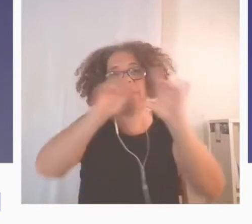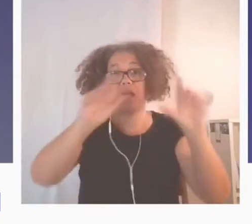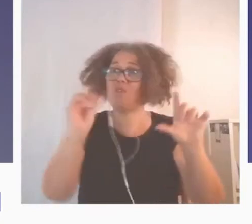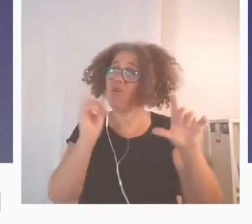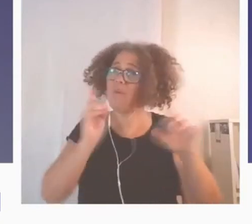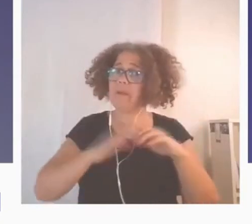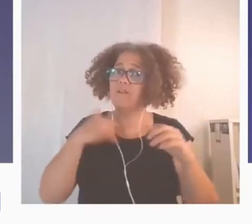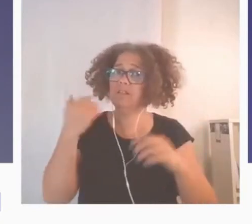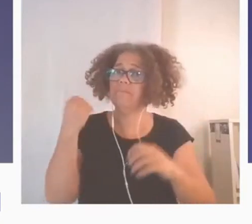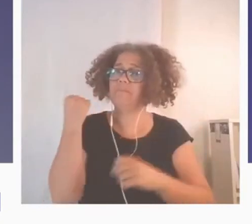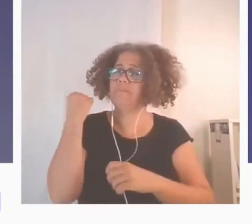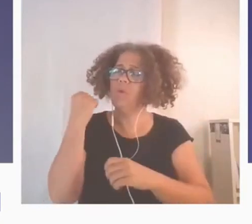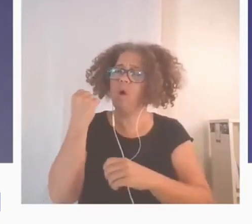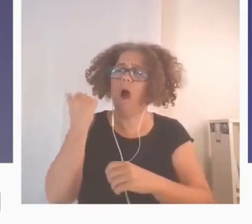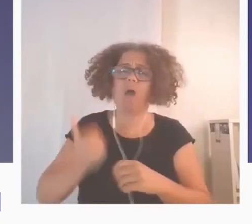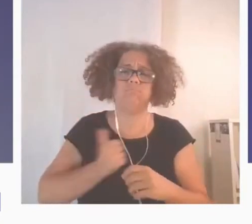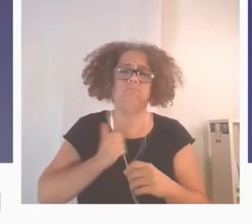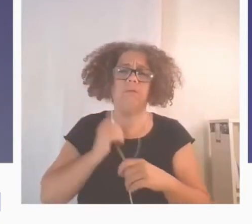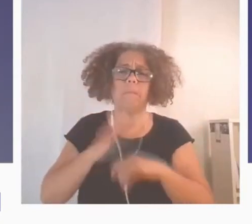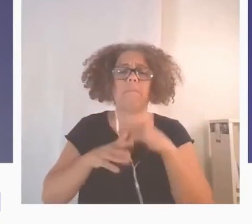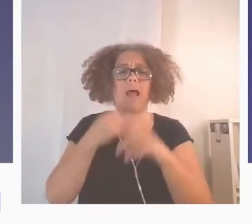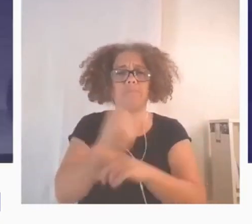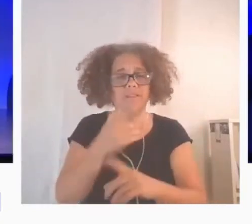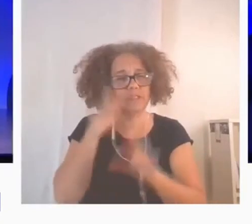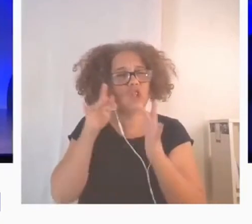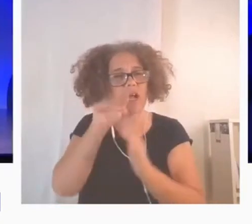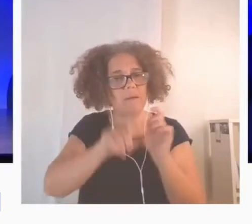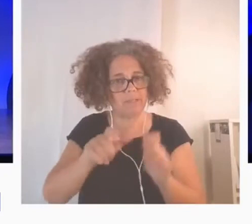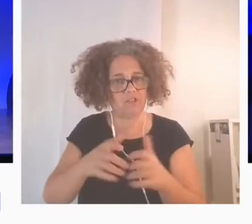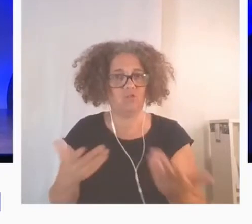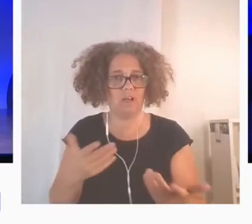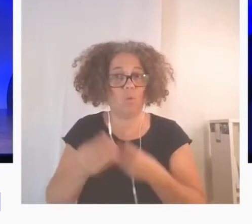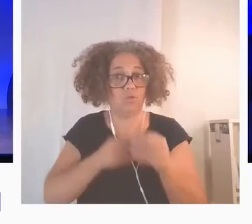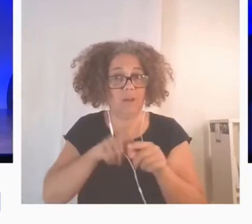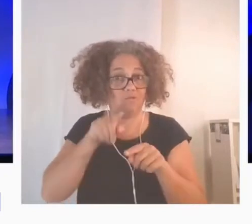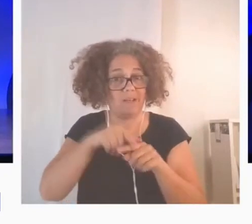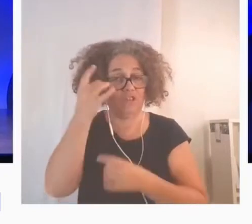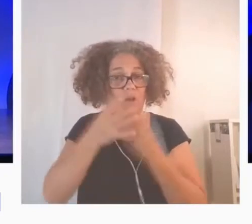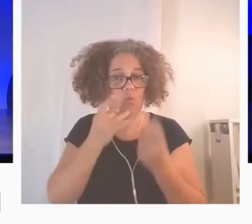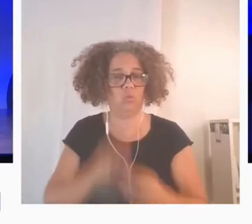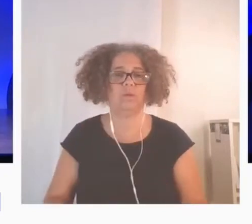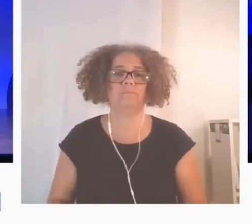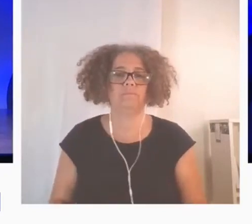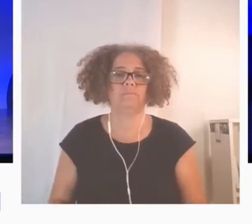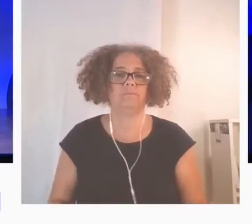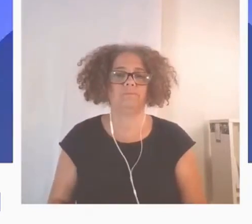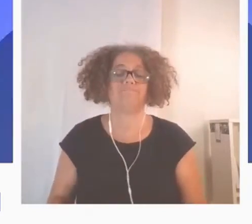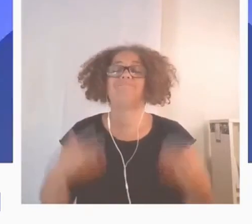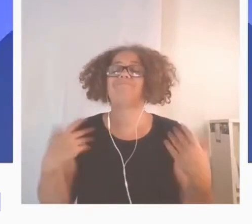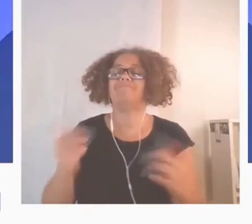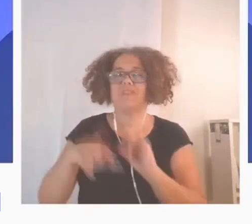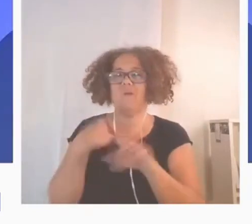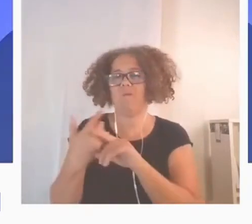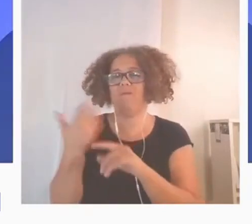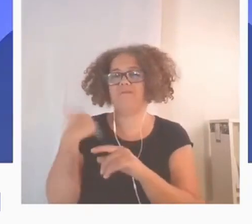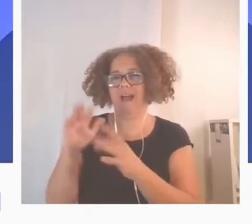personas y apoyarles también en su bienestar. Muchas gracias, Eider. Luego volvemos a la Agenda 2030, pero tengo mucho que conocer